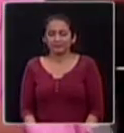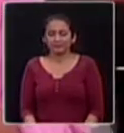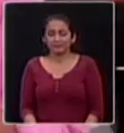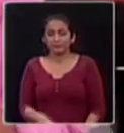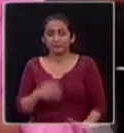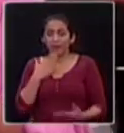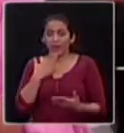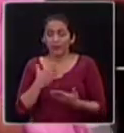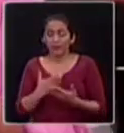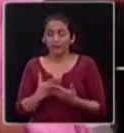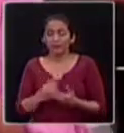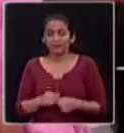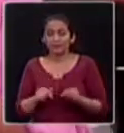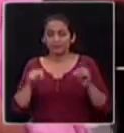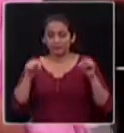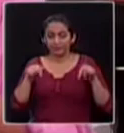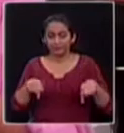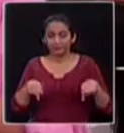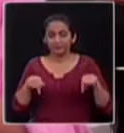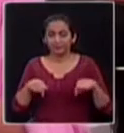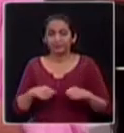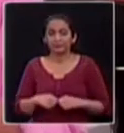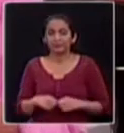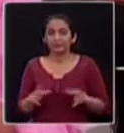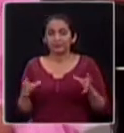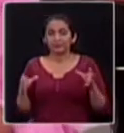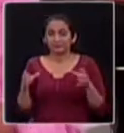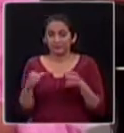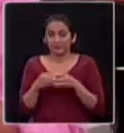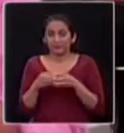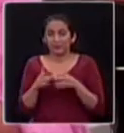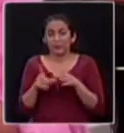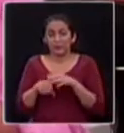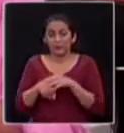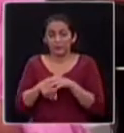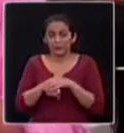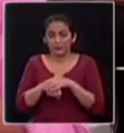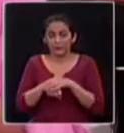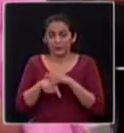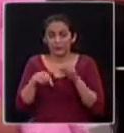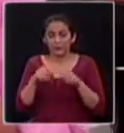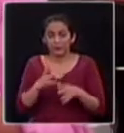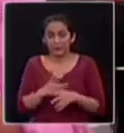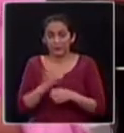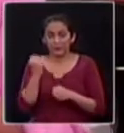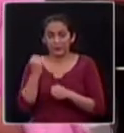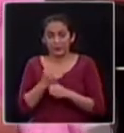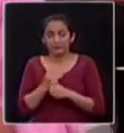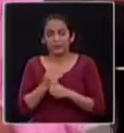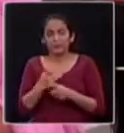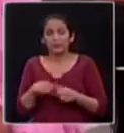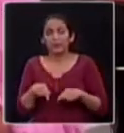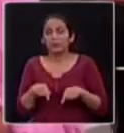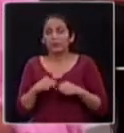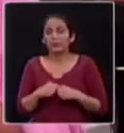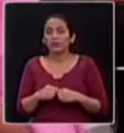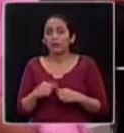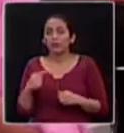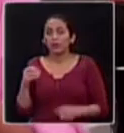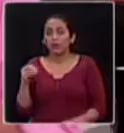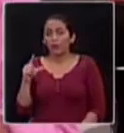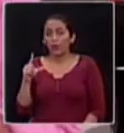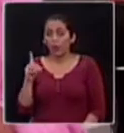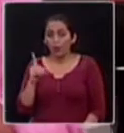Gracias, Diego. Sí, efectivamente, nos encontramos en la Federación Ecuatoriana de Fútbol, donde hace pocos minutos Gol TV fue presentado como el